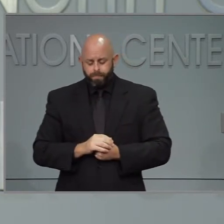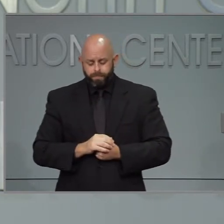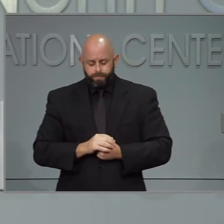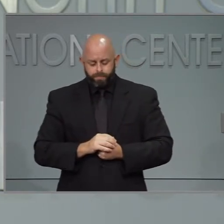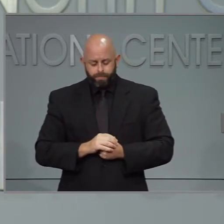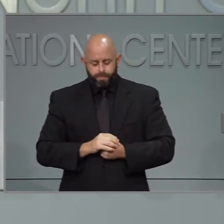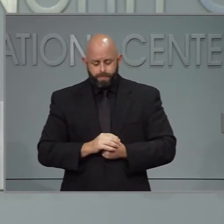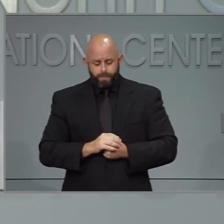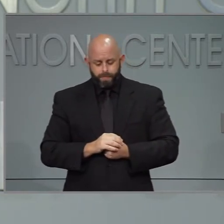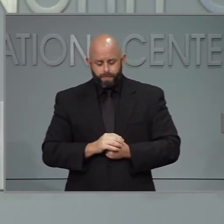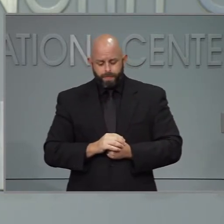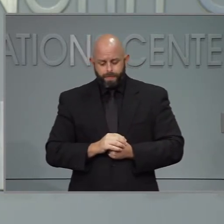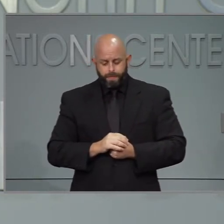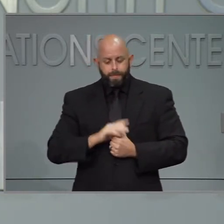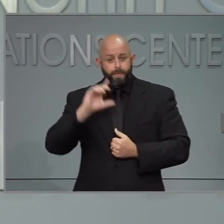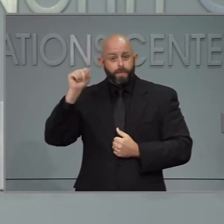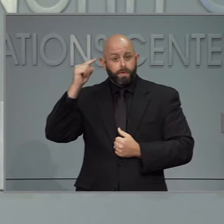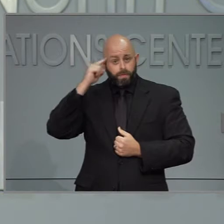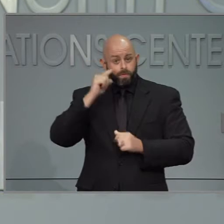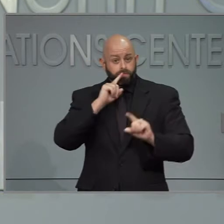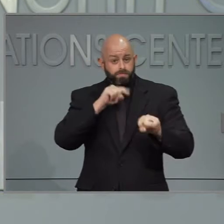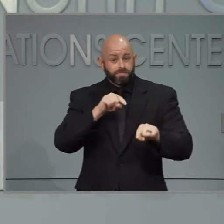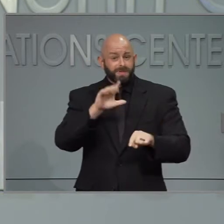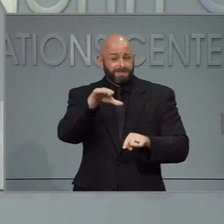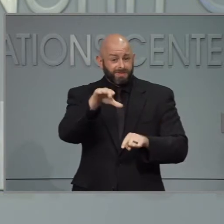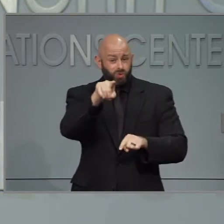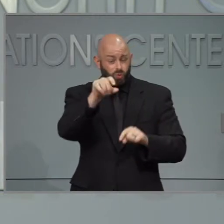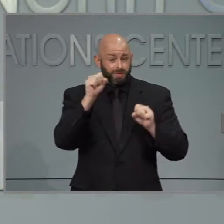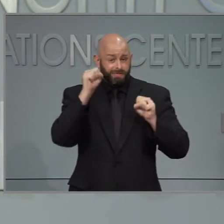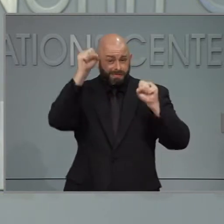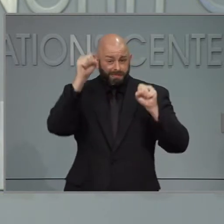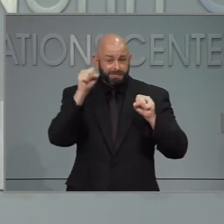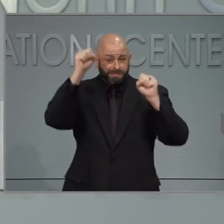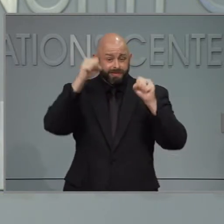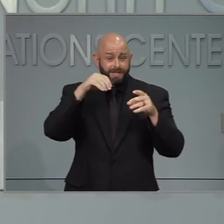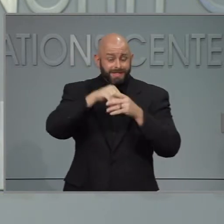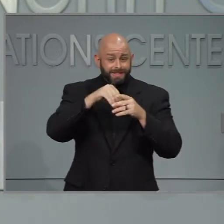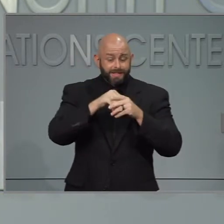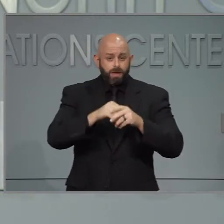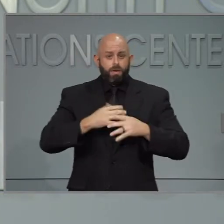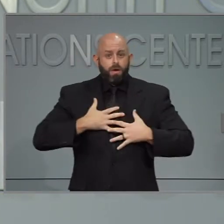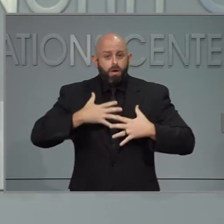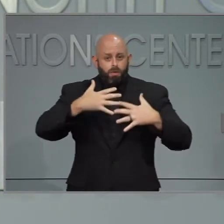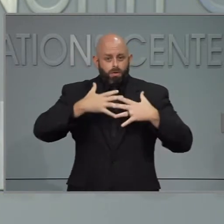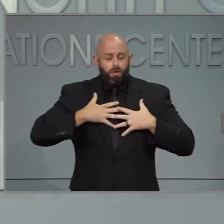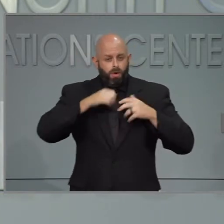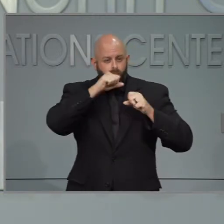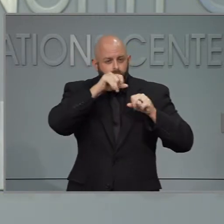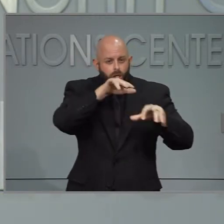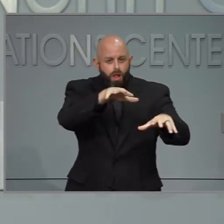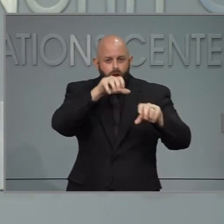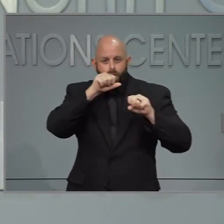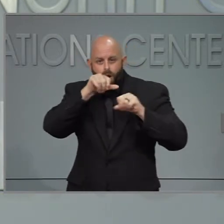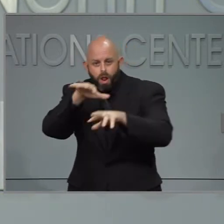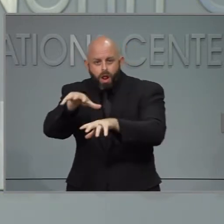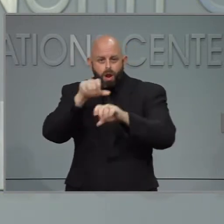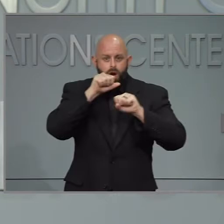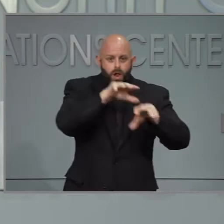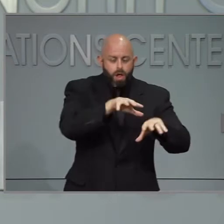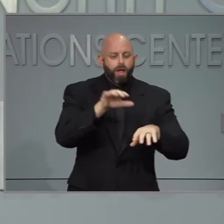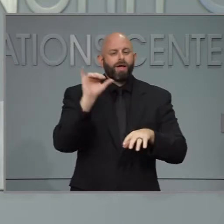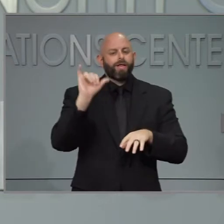los lugares en donde se hacen ejercicio, el virus puede ser transmitido. Es por eso que